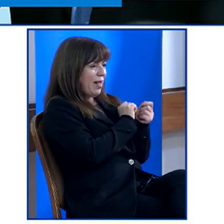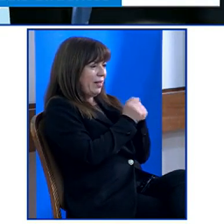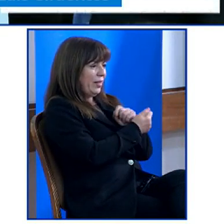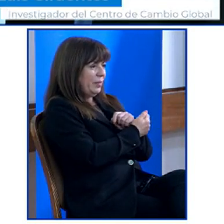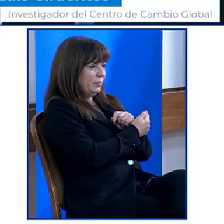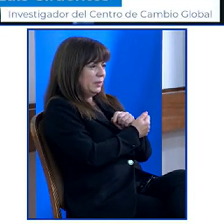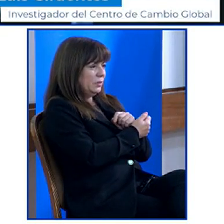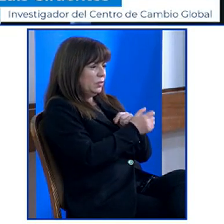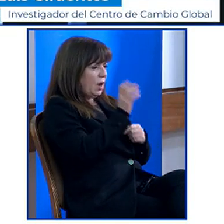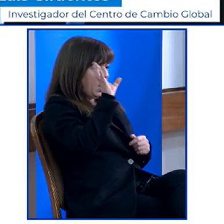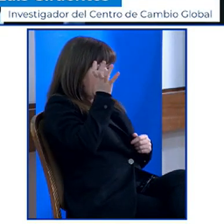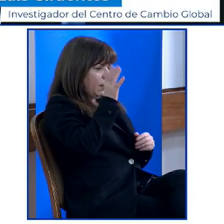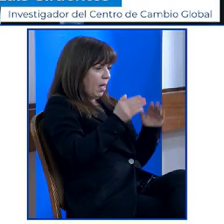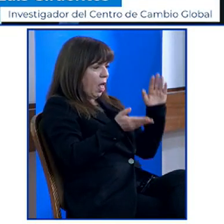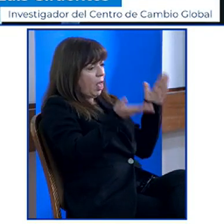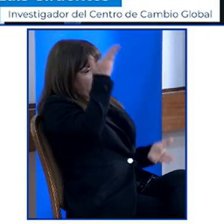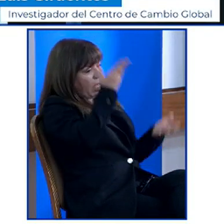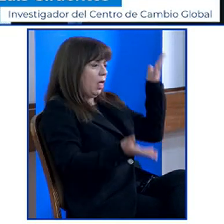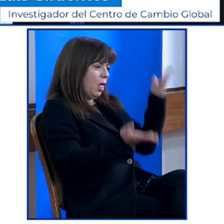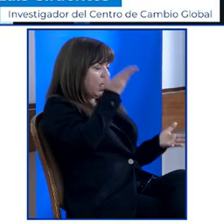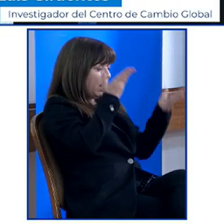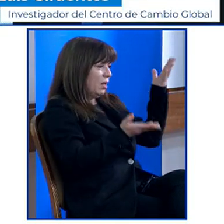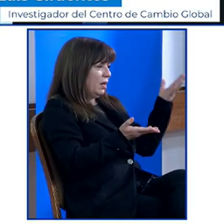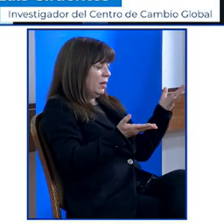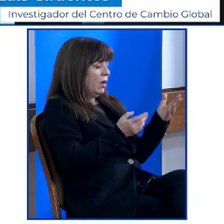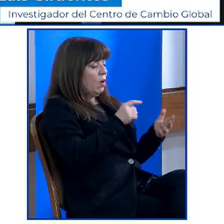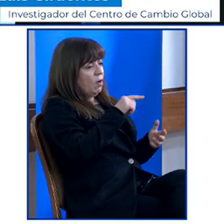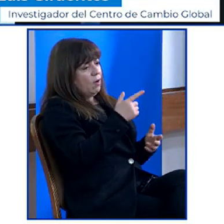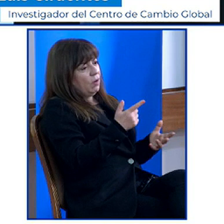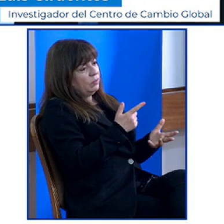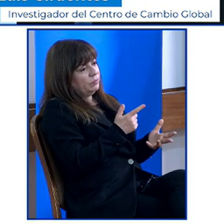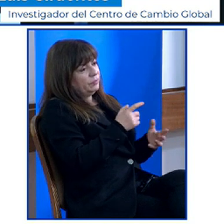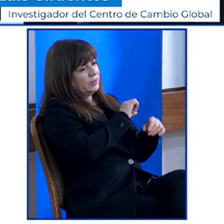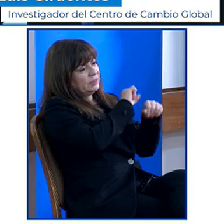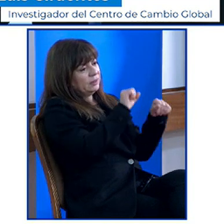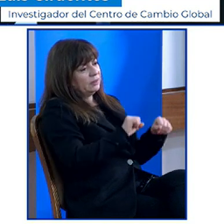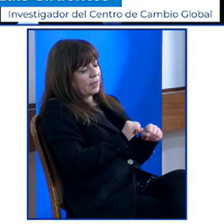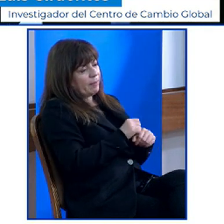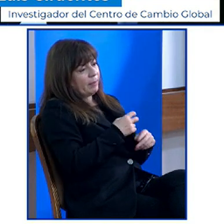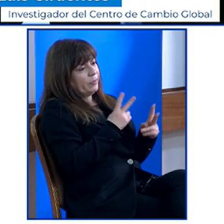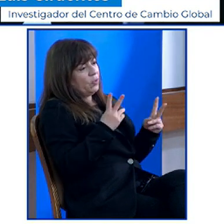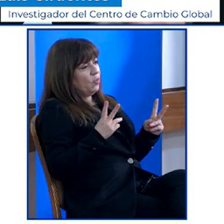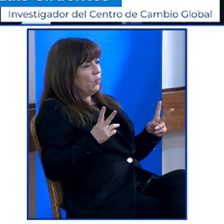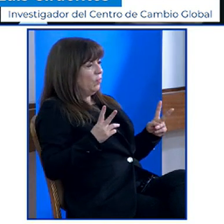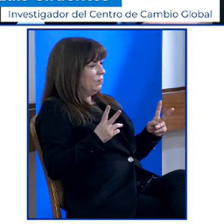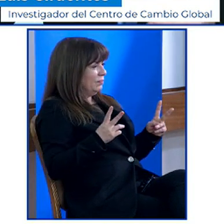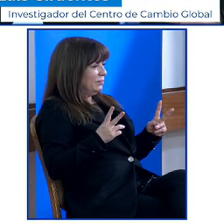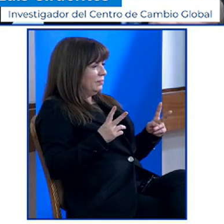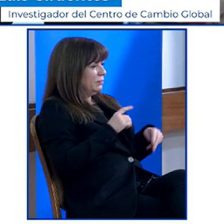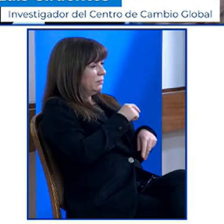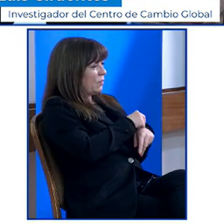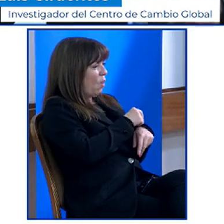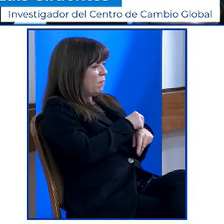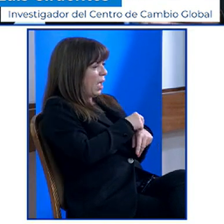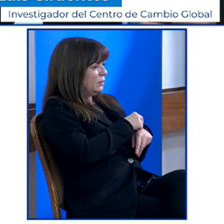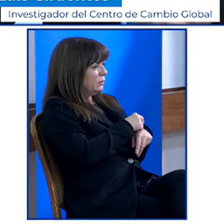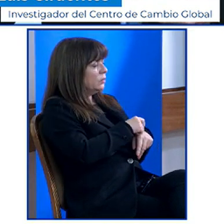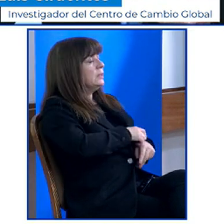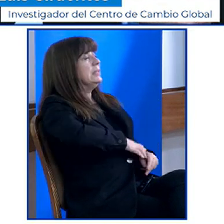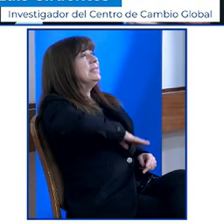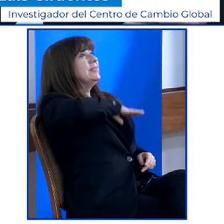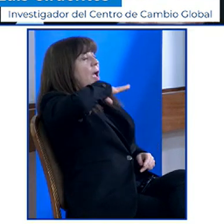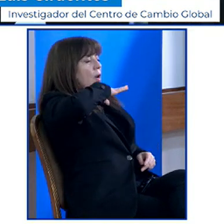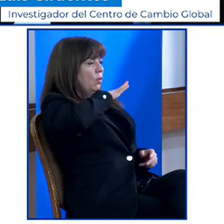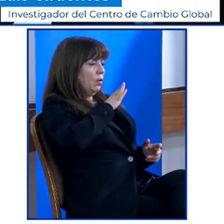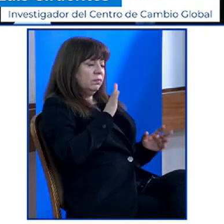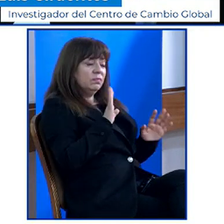menos acceso a aire acondicionado. Puede ser que el sistema público en ese momento está